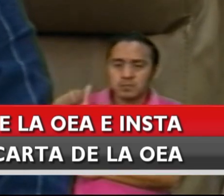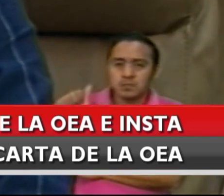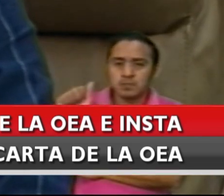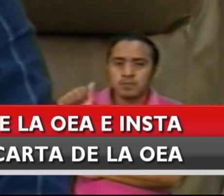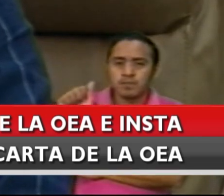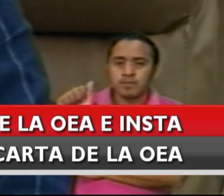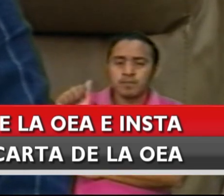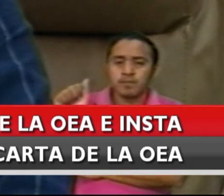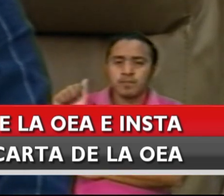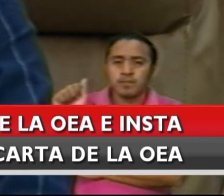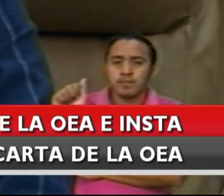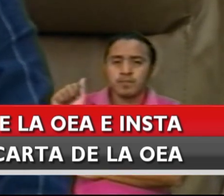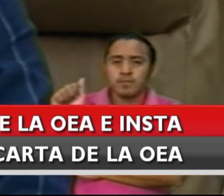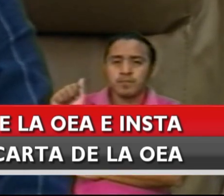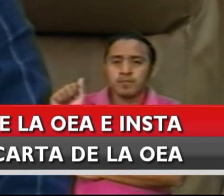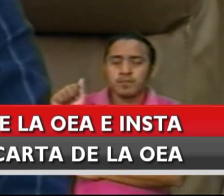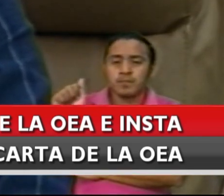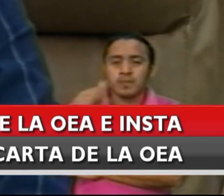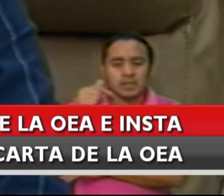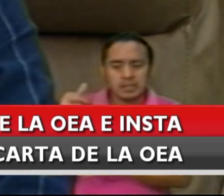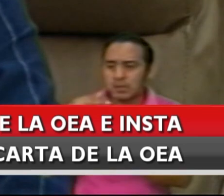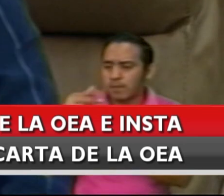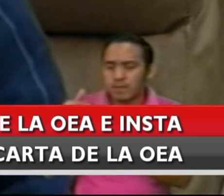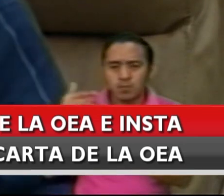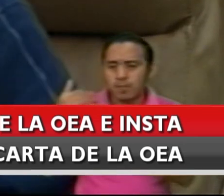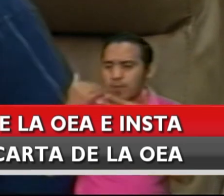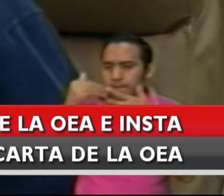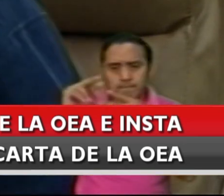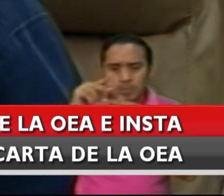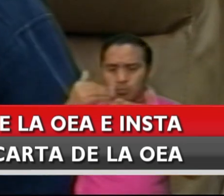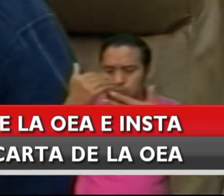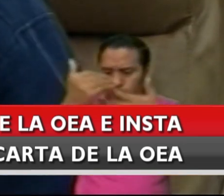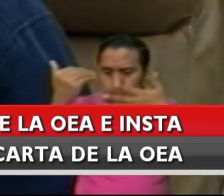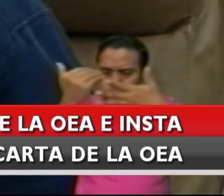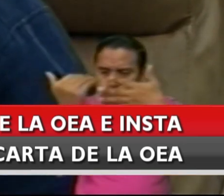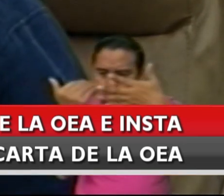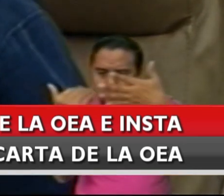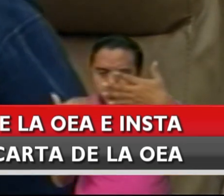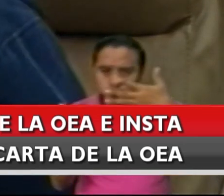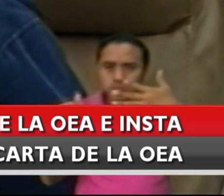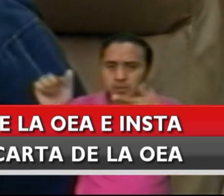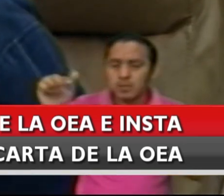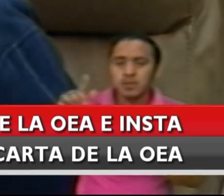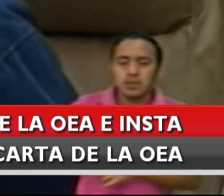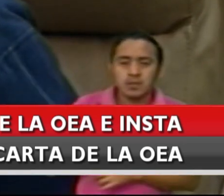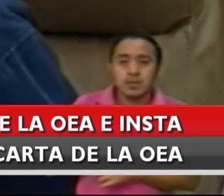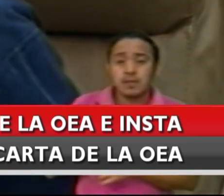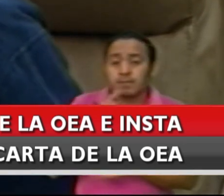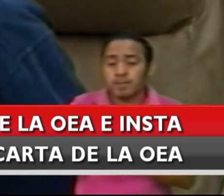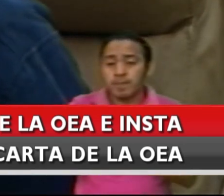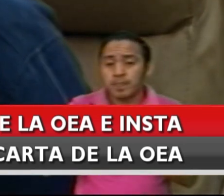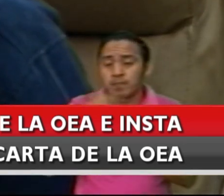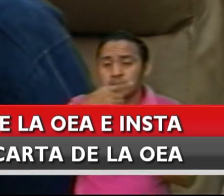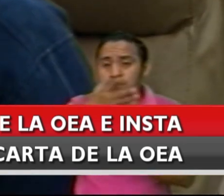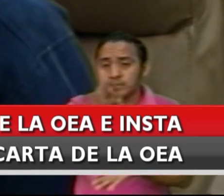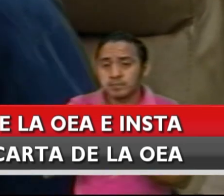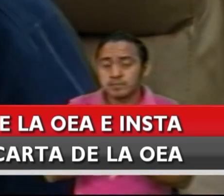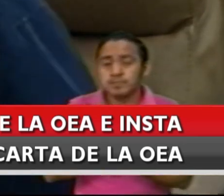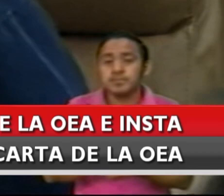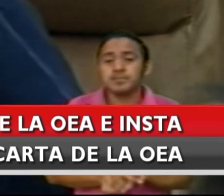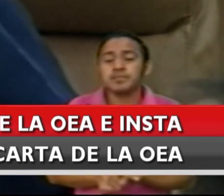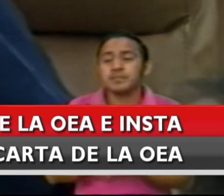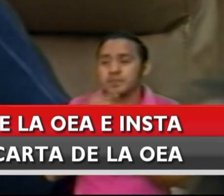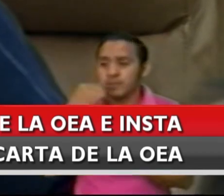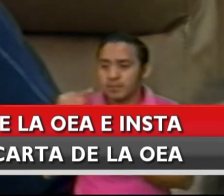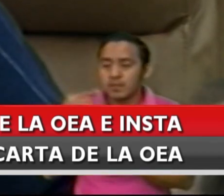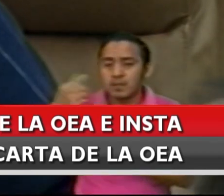Estados Americanos siguiendo el mismo procedimiento que la misma establece. Y